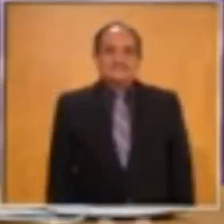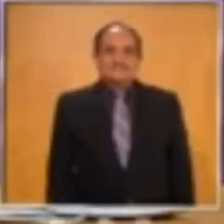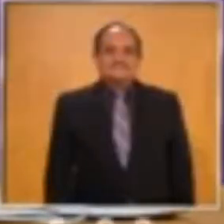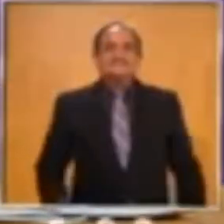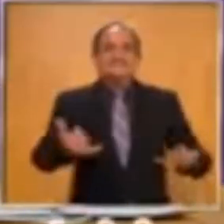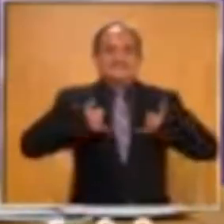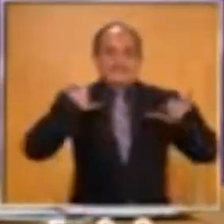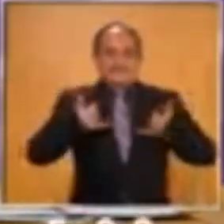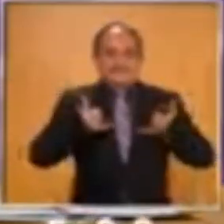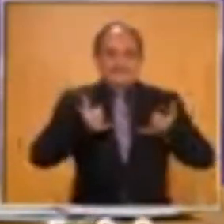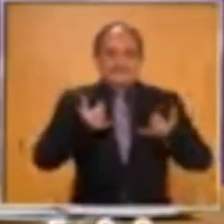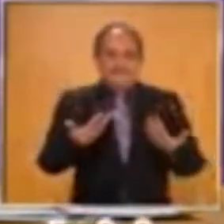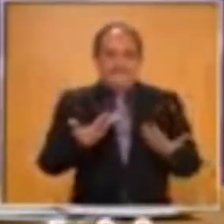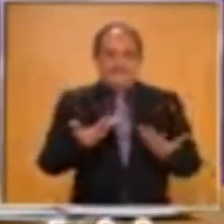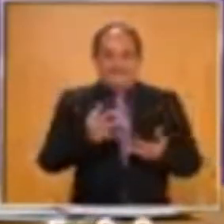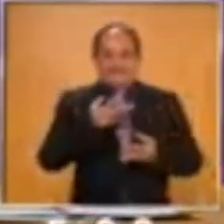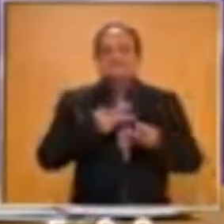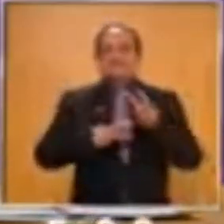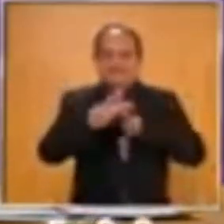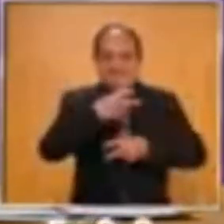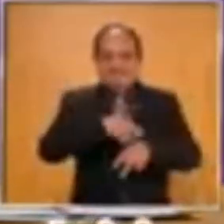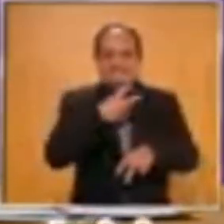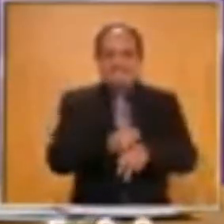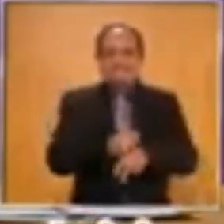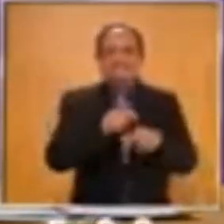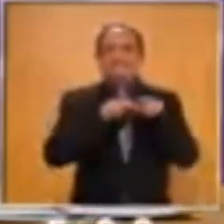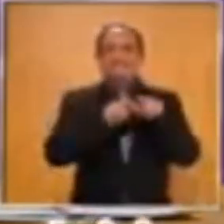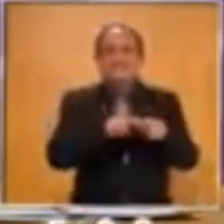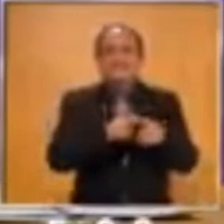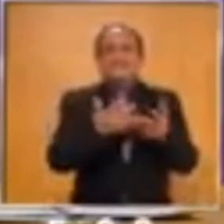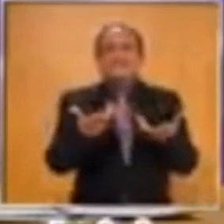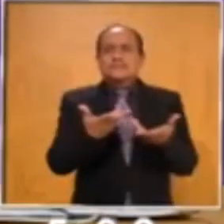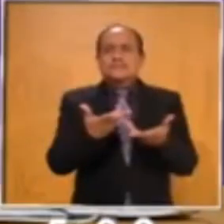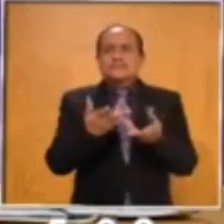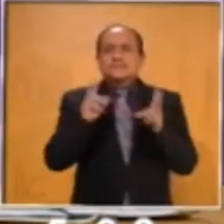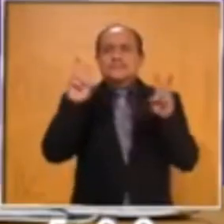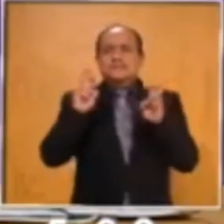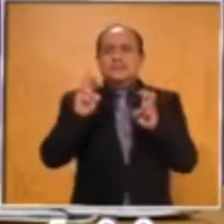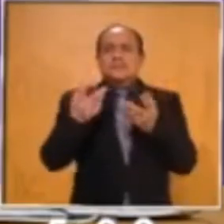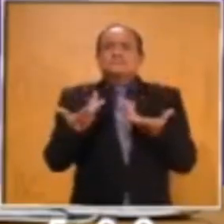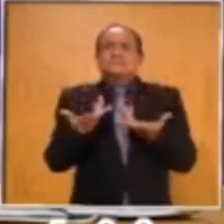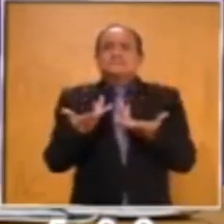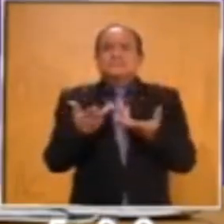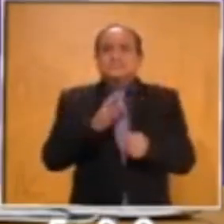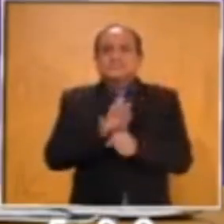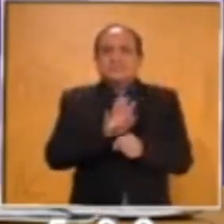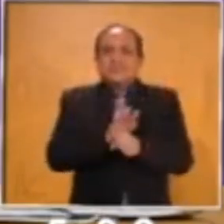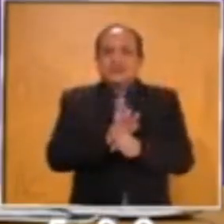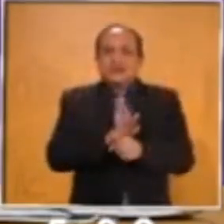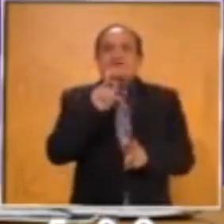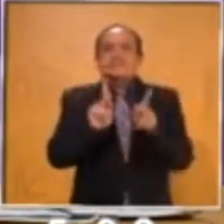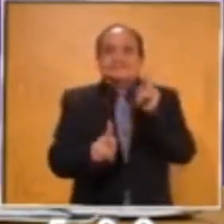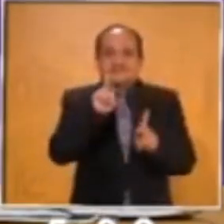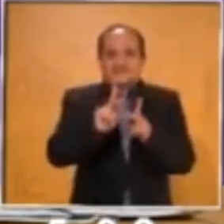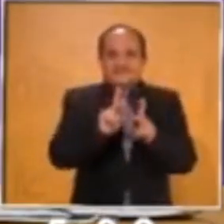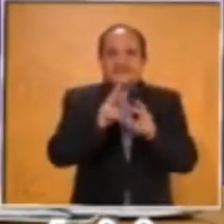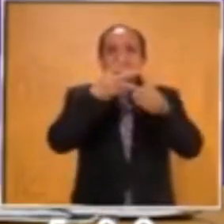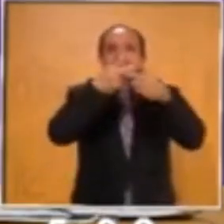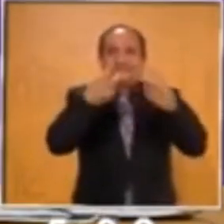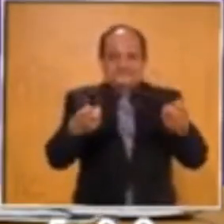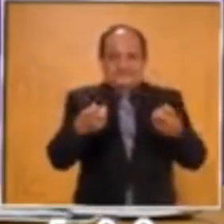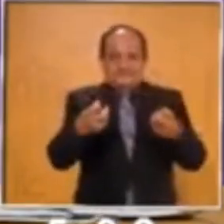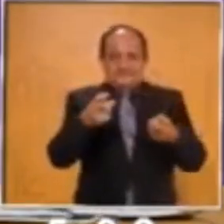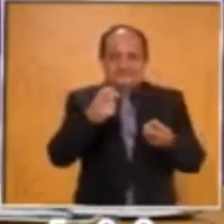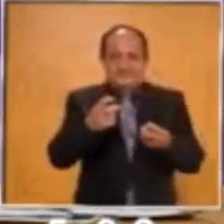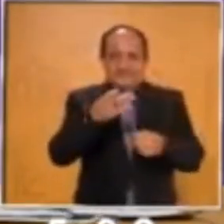Muchachos, es bueno tenerlos de vuelta aquí. Vamos a continuar donde nos quedamos antes de irnos al corte. Estábamos hablando de los adjetivos. Aquí,